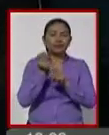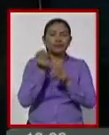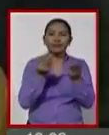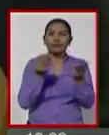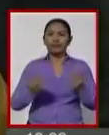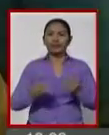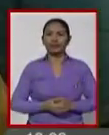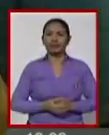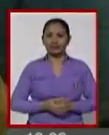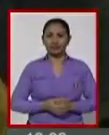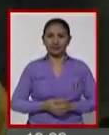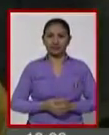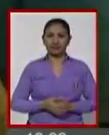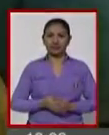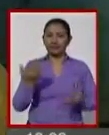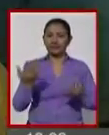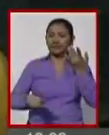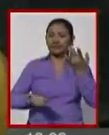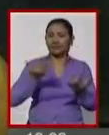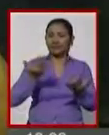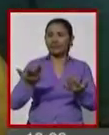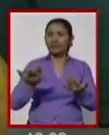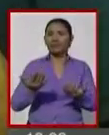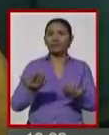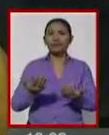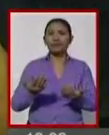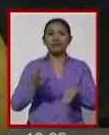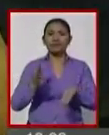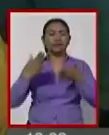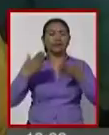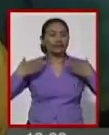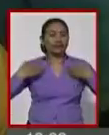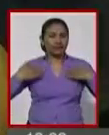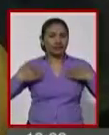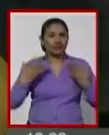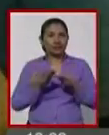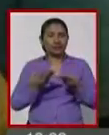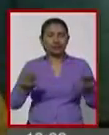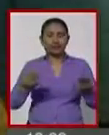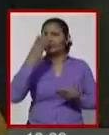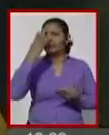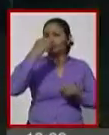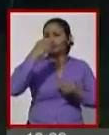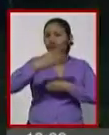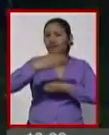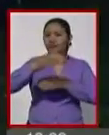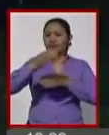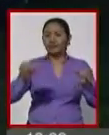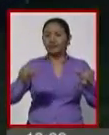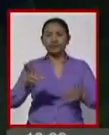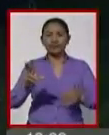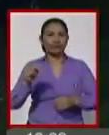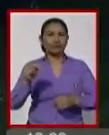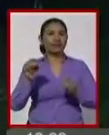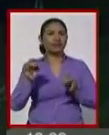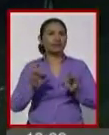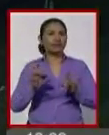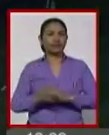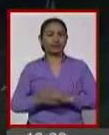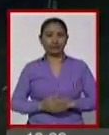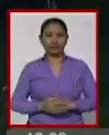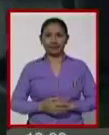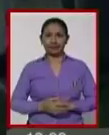materiales. Se ha quemado aproximadamente una repisa de ropa en seres de un dormitorio, pero que no es de gravedad. ¿Cuál